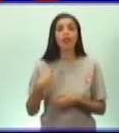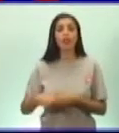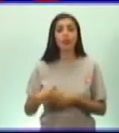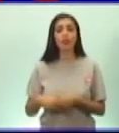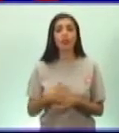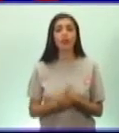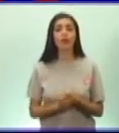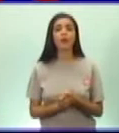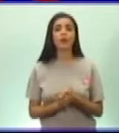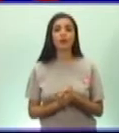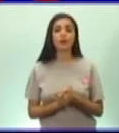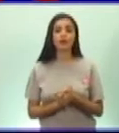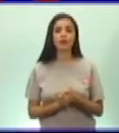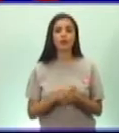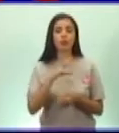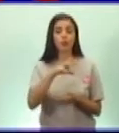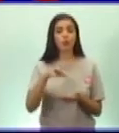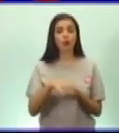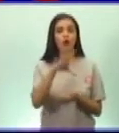escogidos para ello.